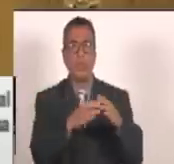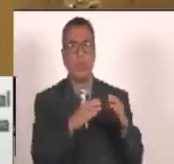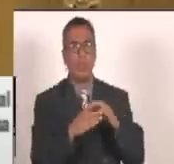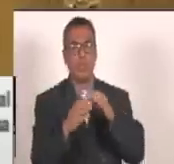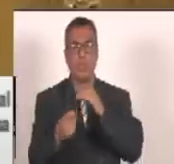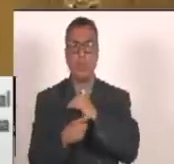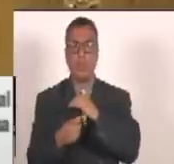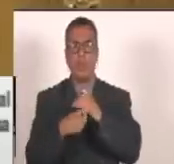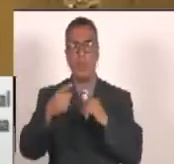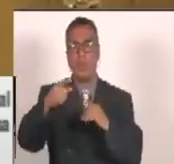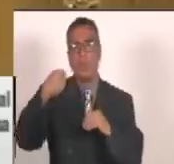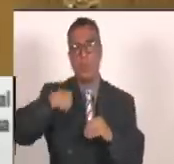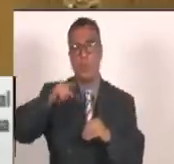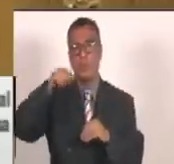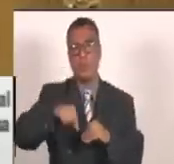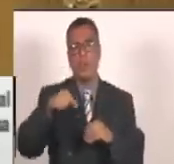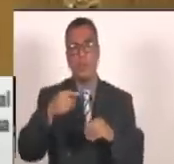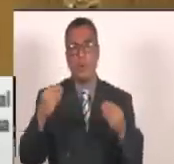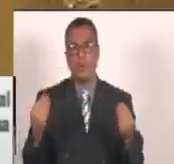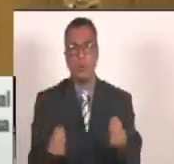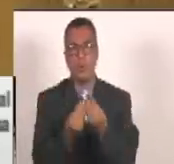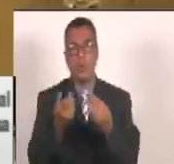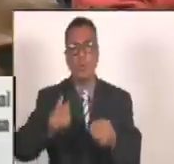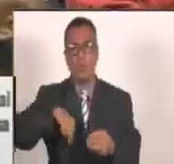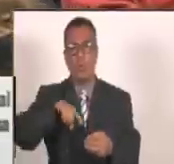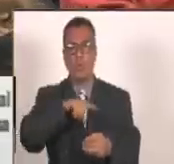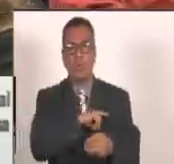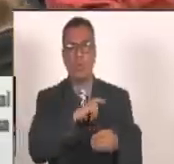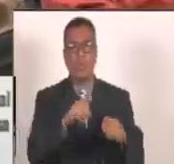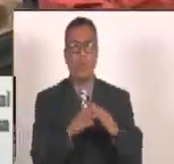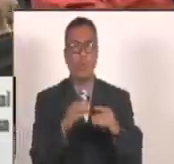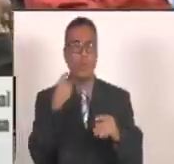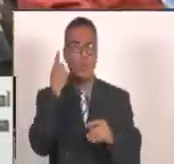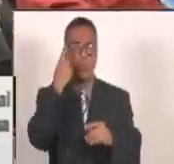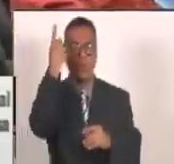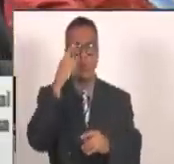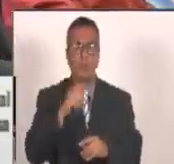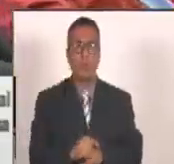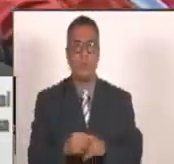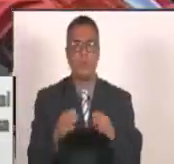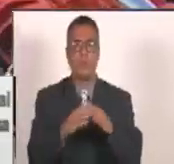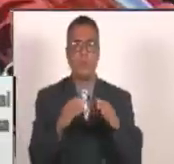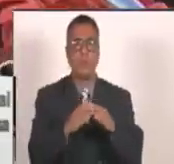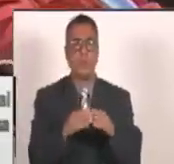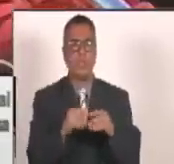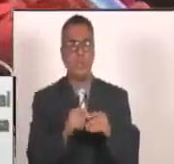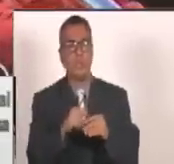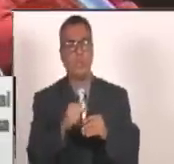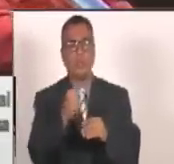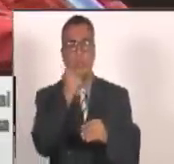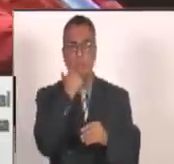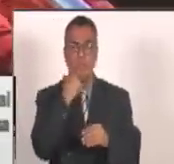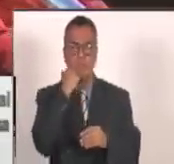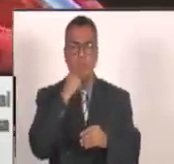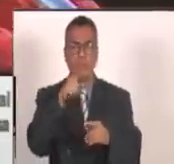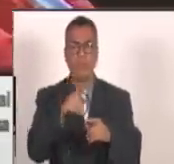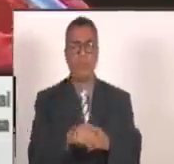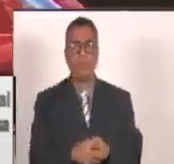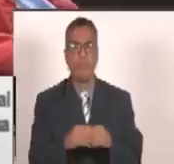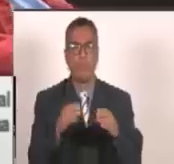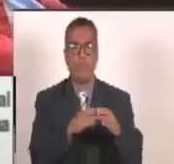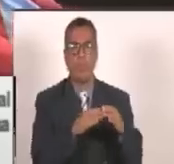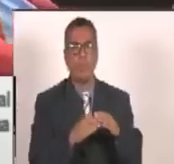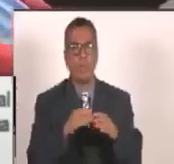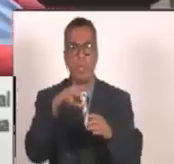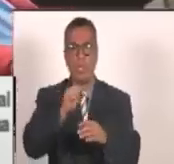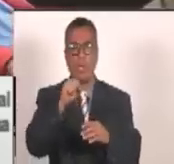equipos tecnológicos que hoy tenemos aquí en nuestras manos, de las marcas famosas, de la marca de la manzanita, de la marca